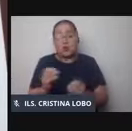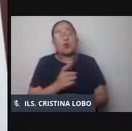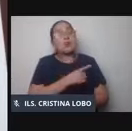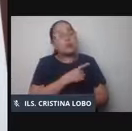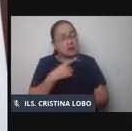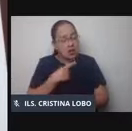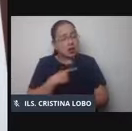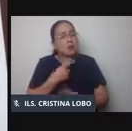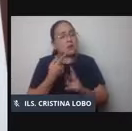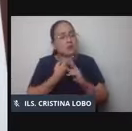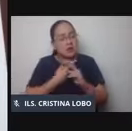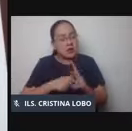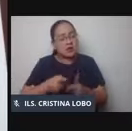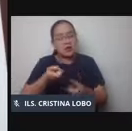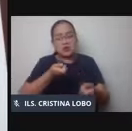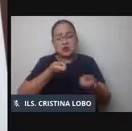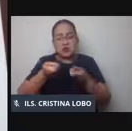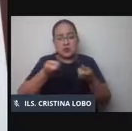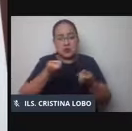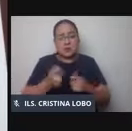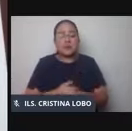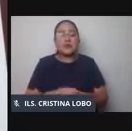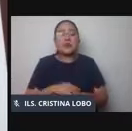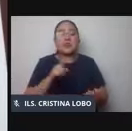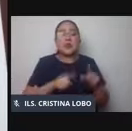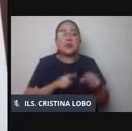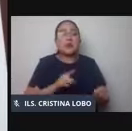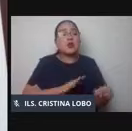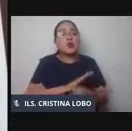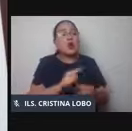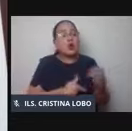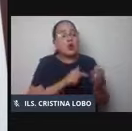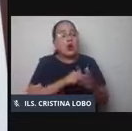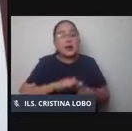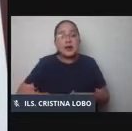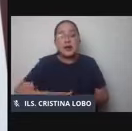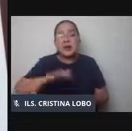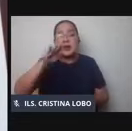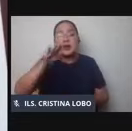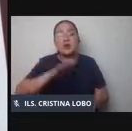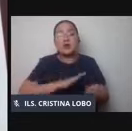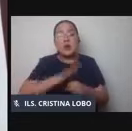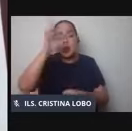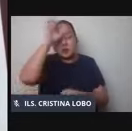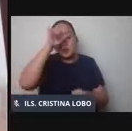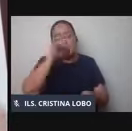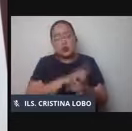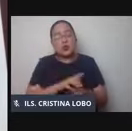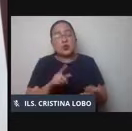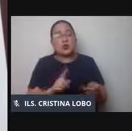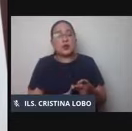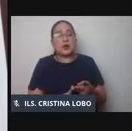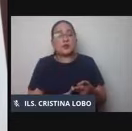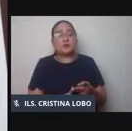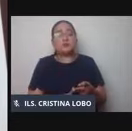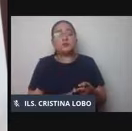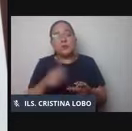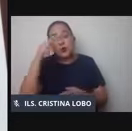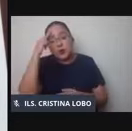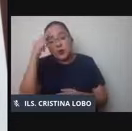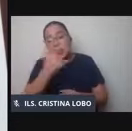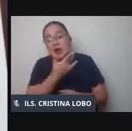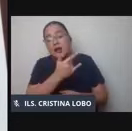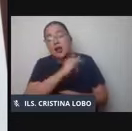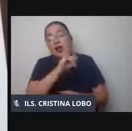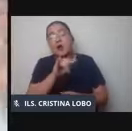depende mucho dónde fuimos criados, qué cultura nos llevó. Hola, mi querido Julio, te quiero. Gracias por hacerte